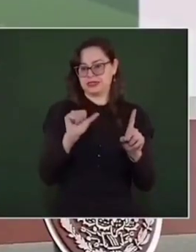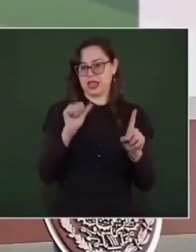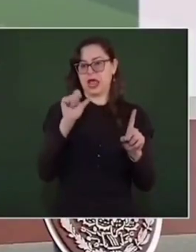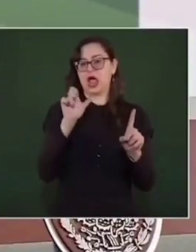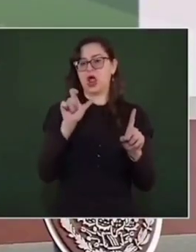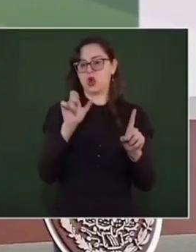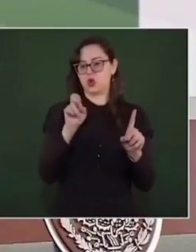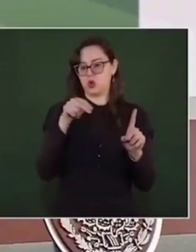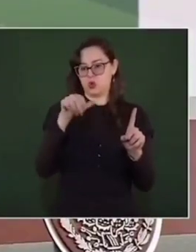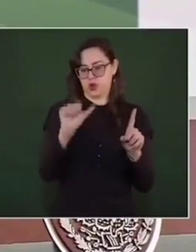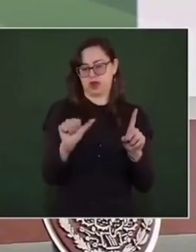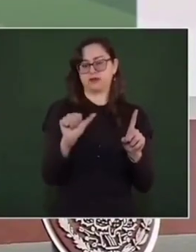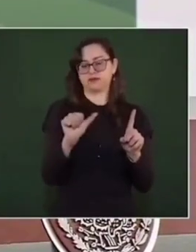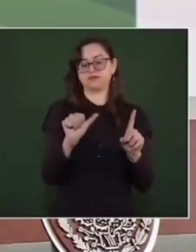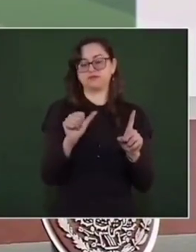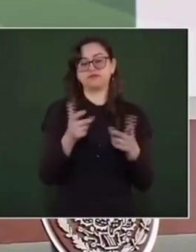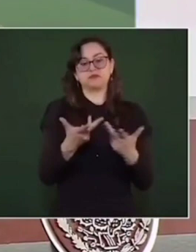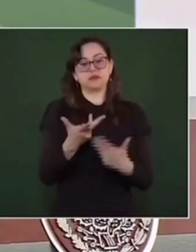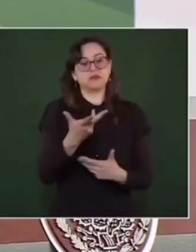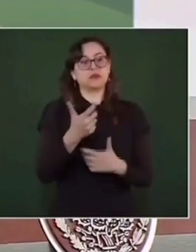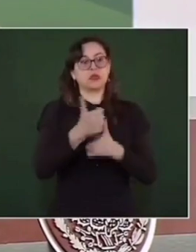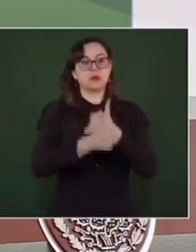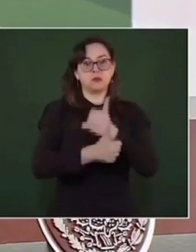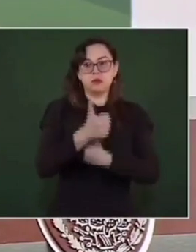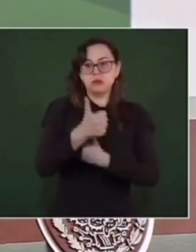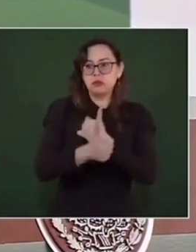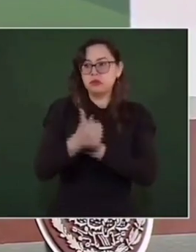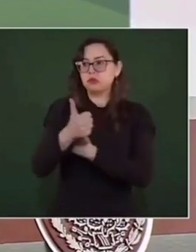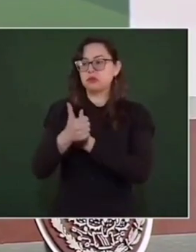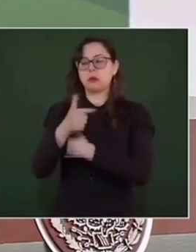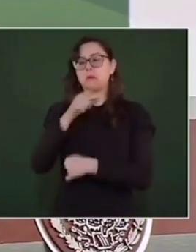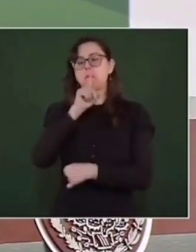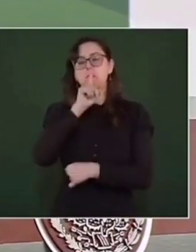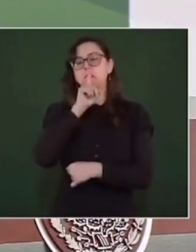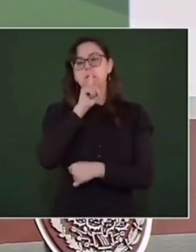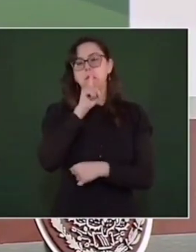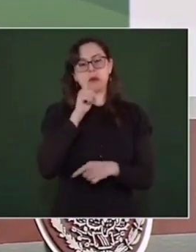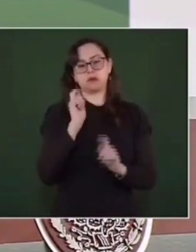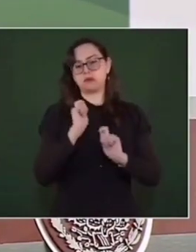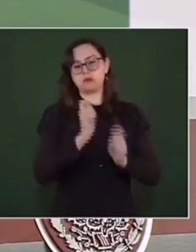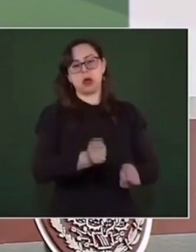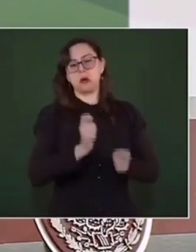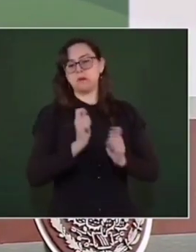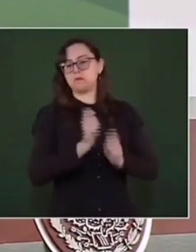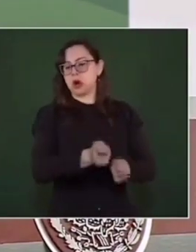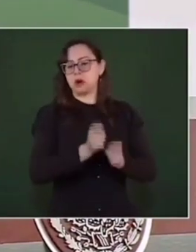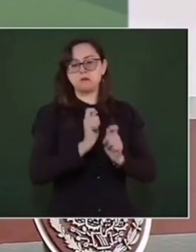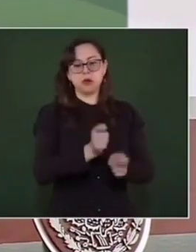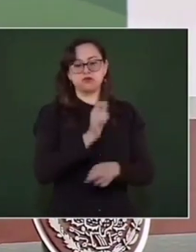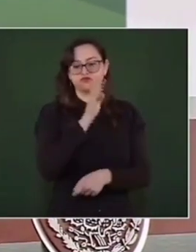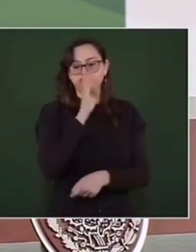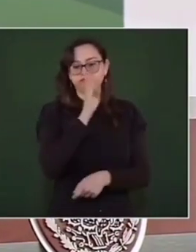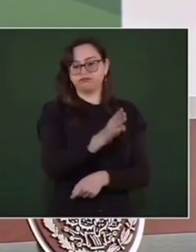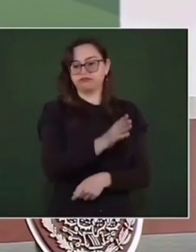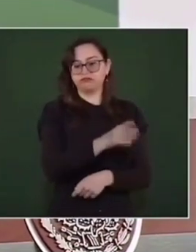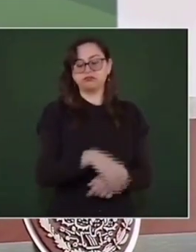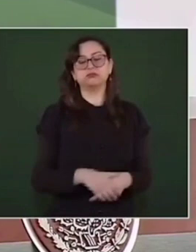todos fueron contratados con empresas extranjeras, aunque